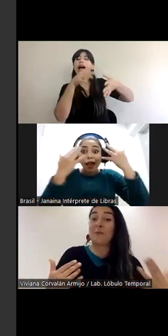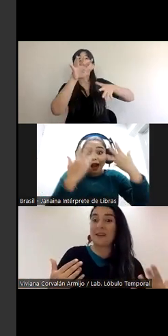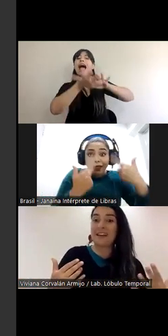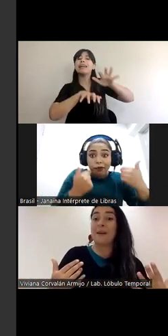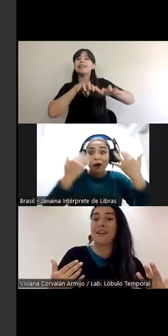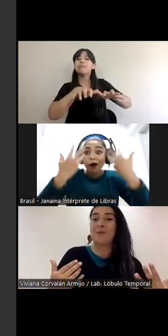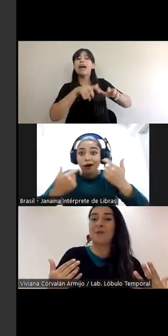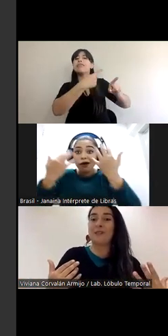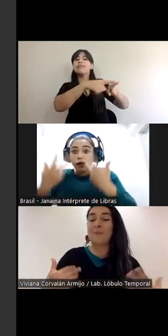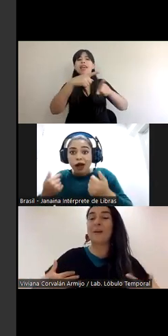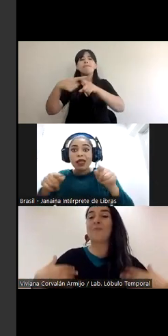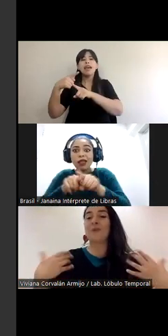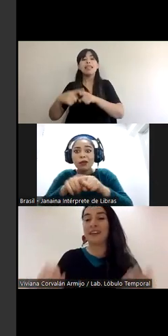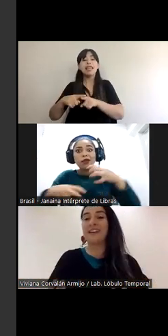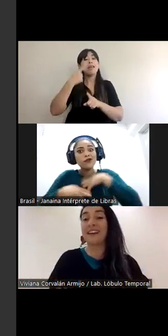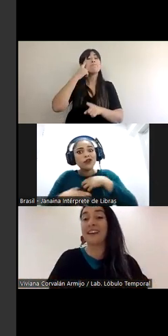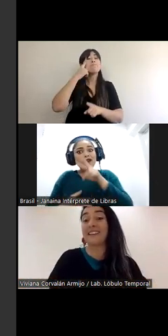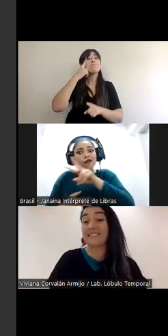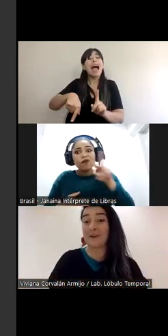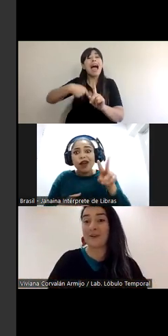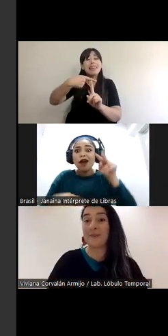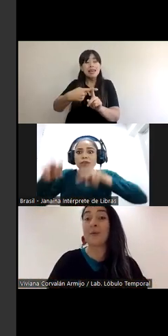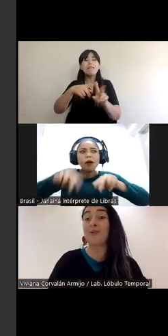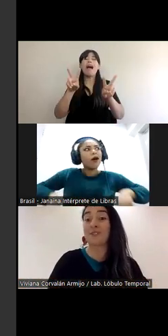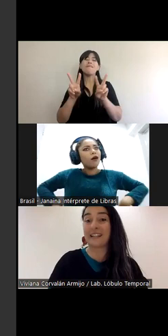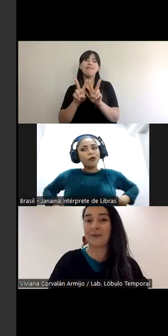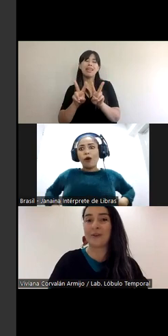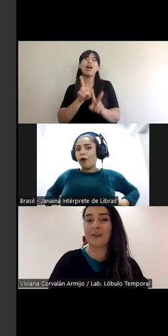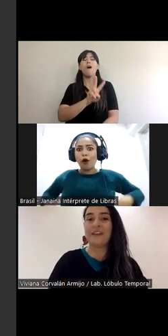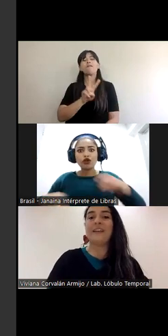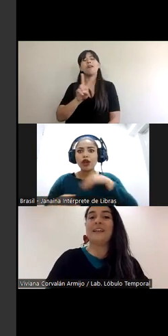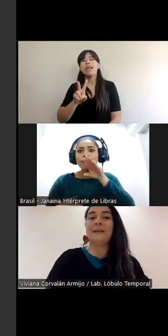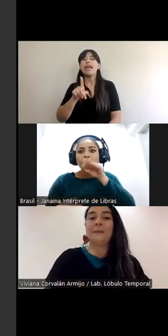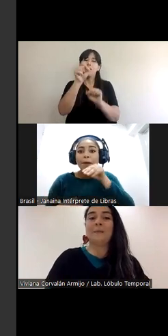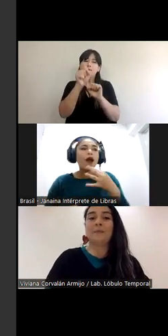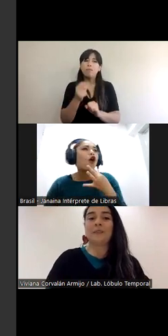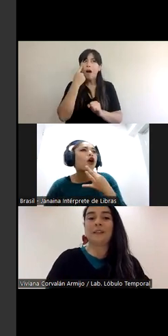una forma en vernáculo visual para poder caracterizarlo y podemos conocerlo.